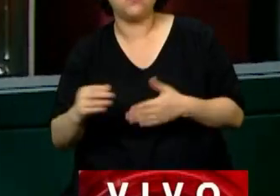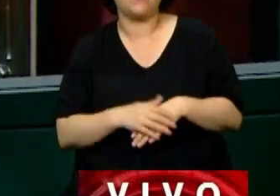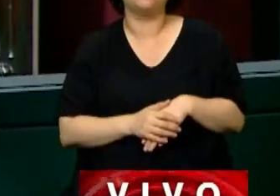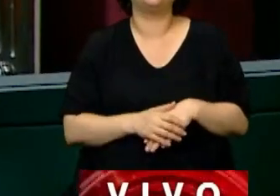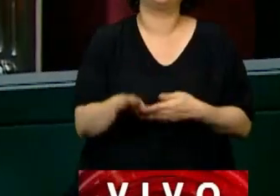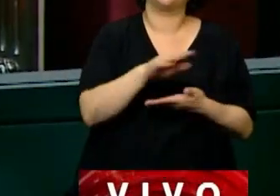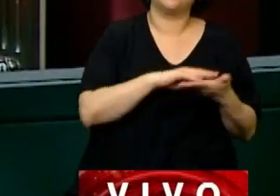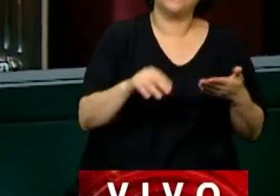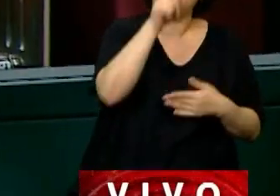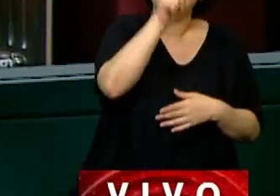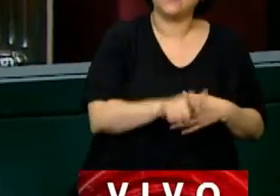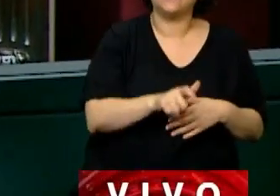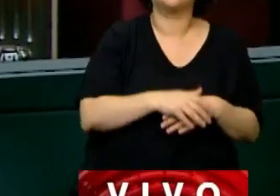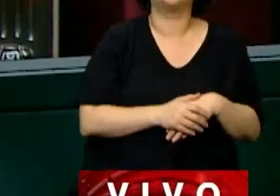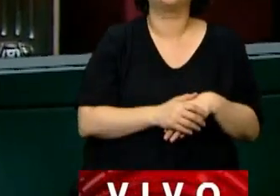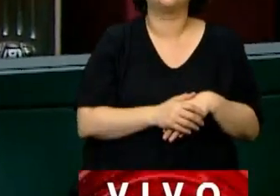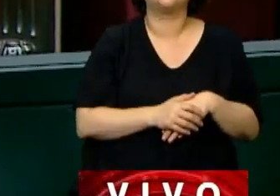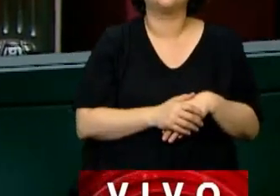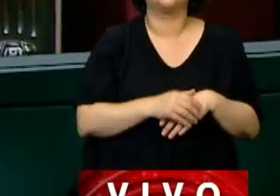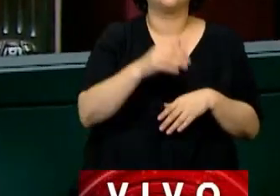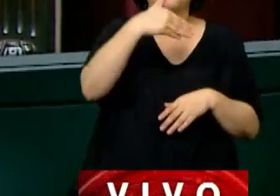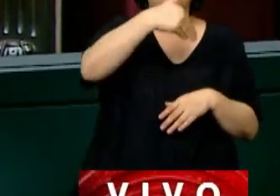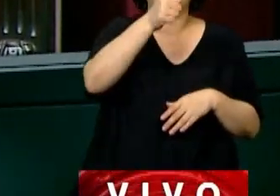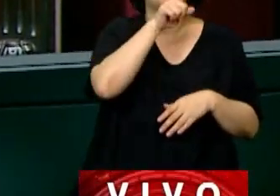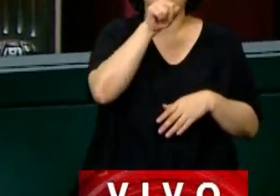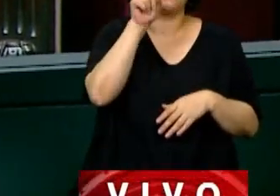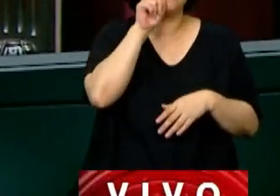En uso de la palabra, la diputada Brenda Vargas Mati.